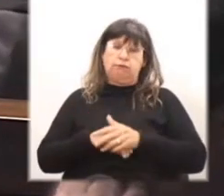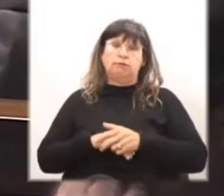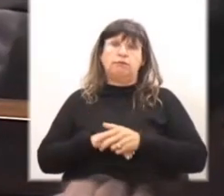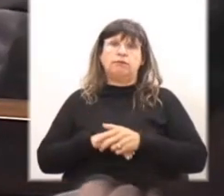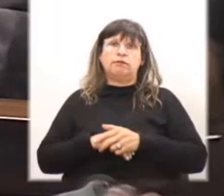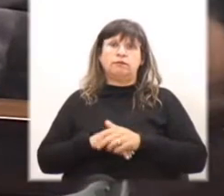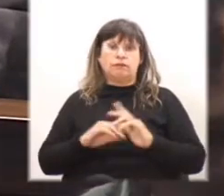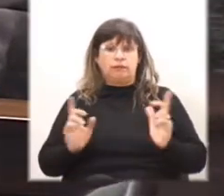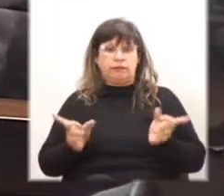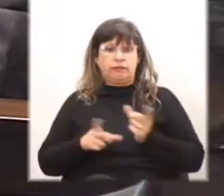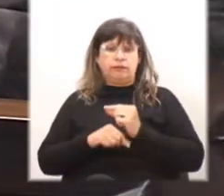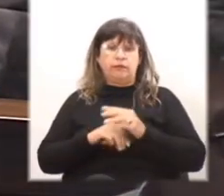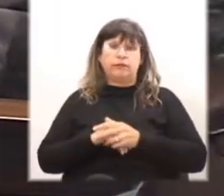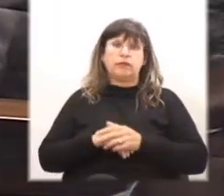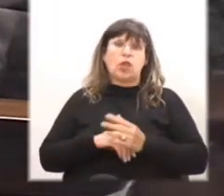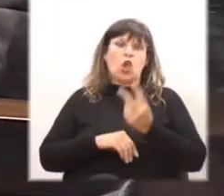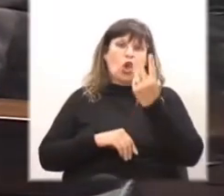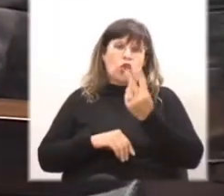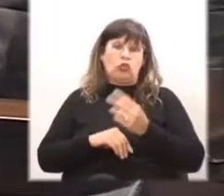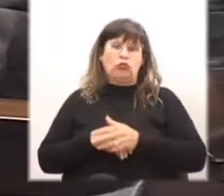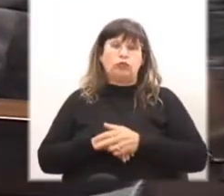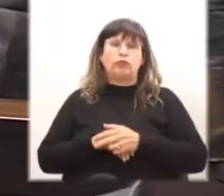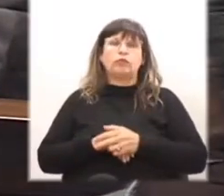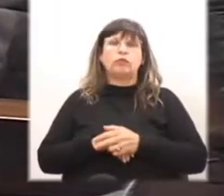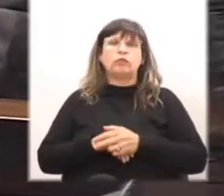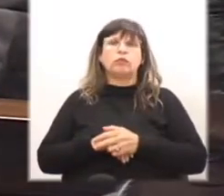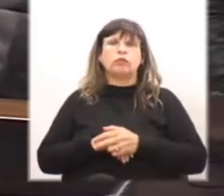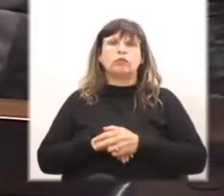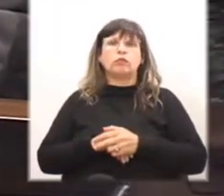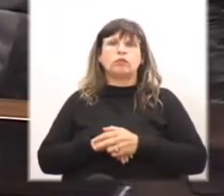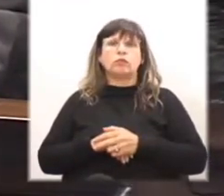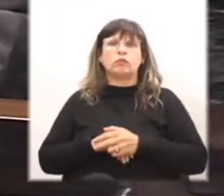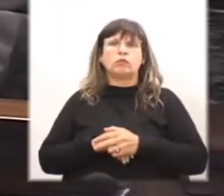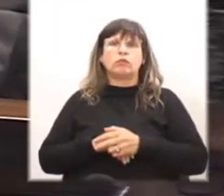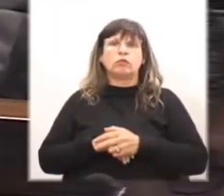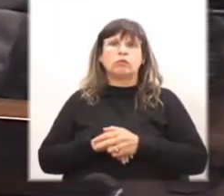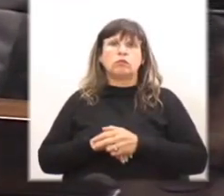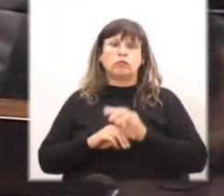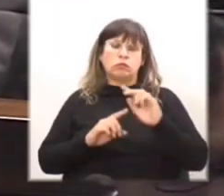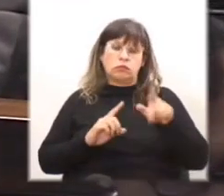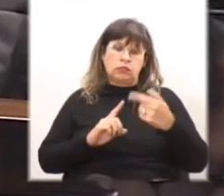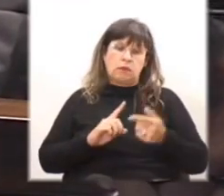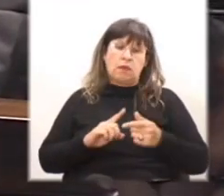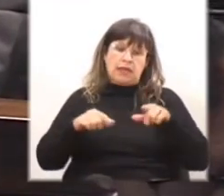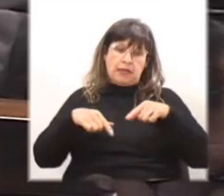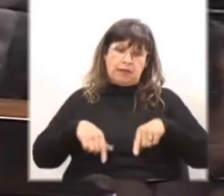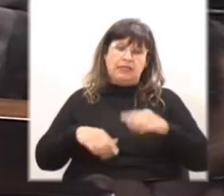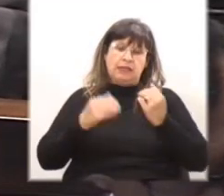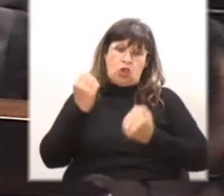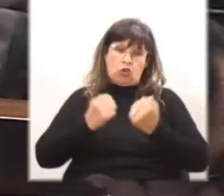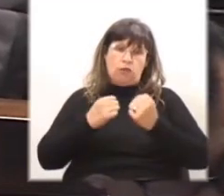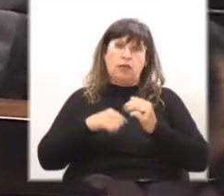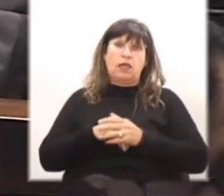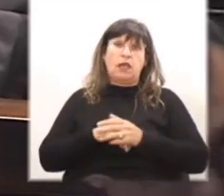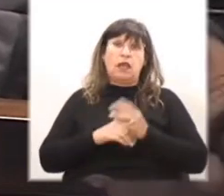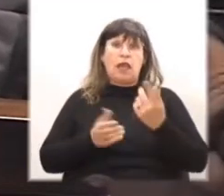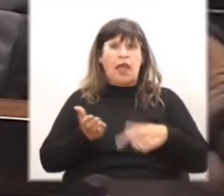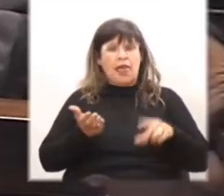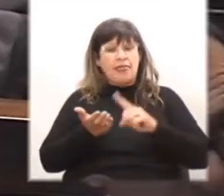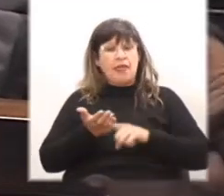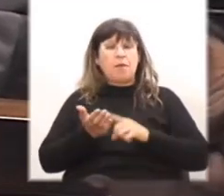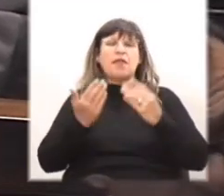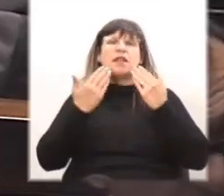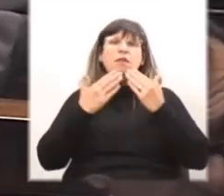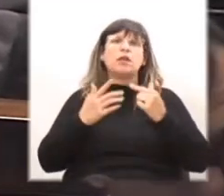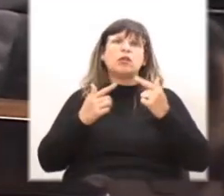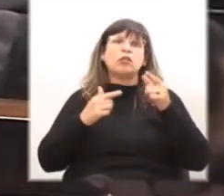Y termino, presidente, con dos consideraciones. Para la ministra de Economía, además de la pregunta,